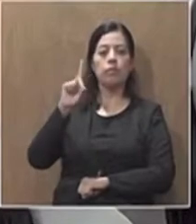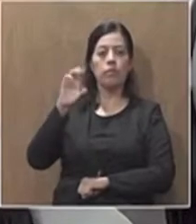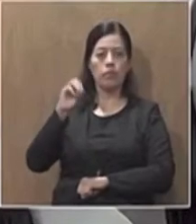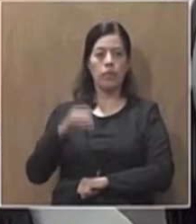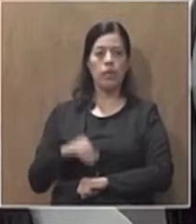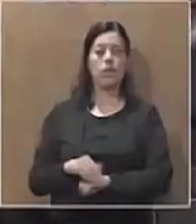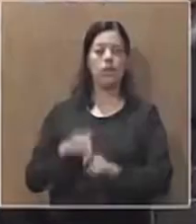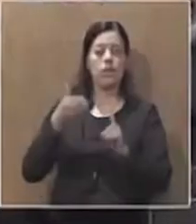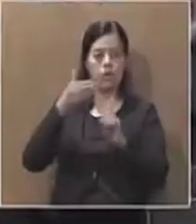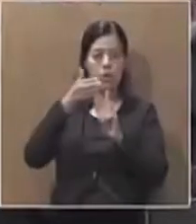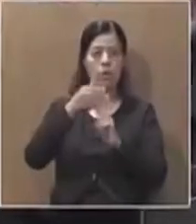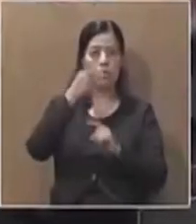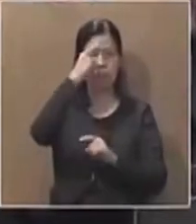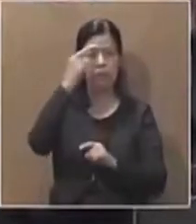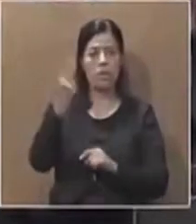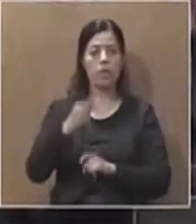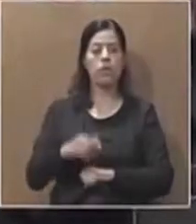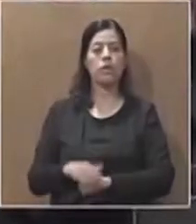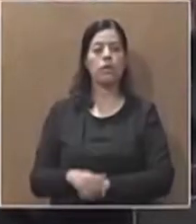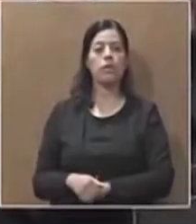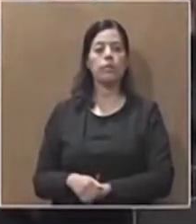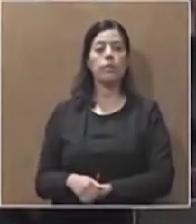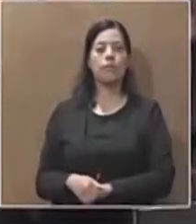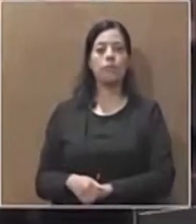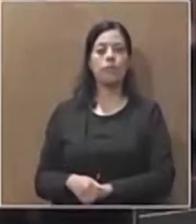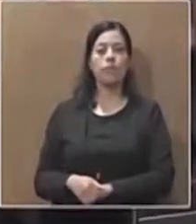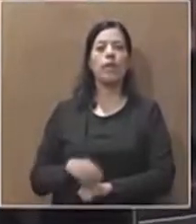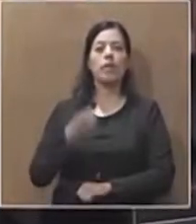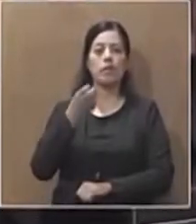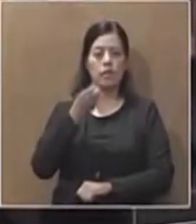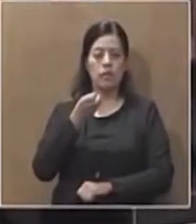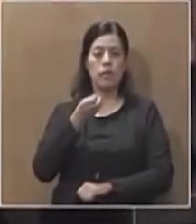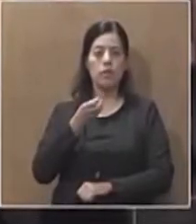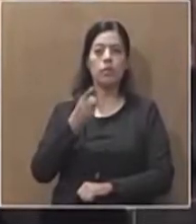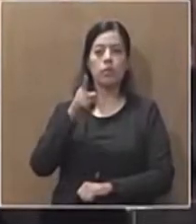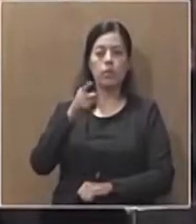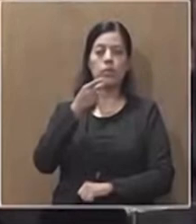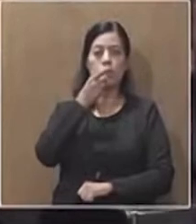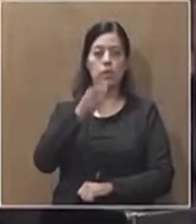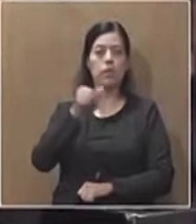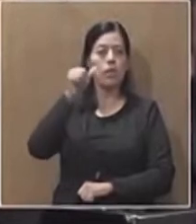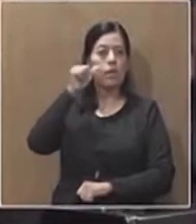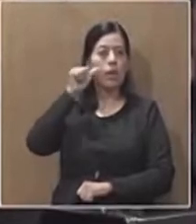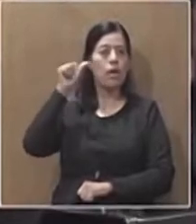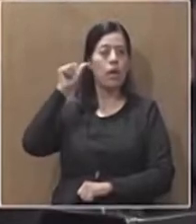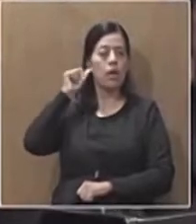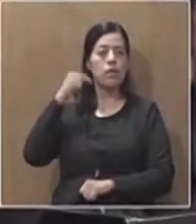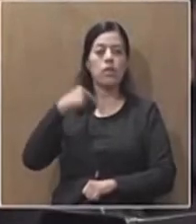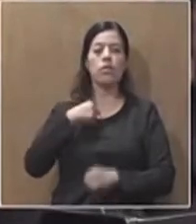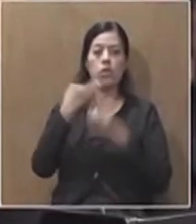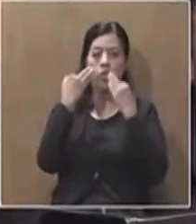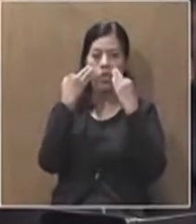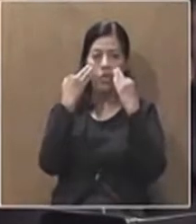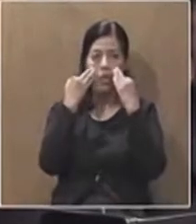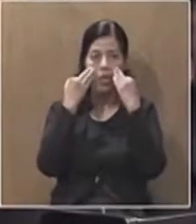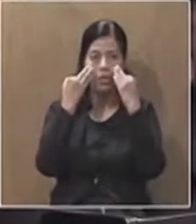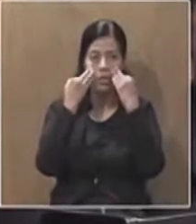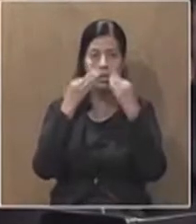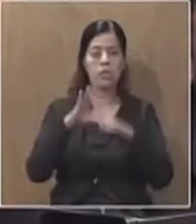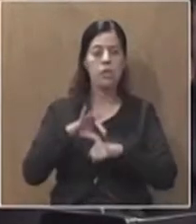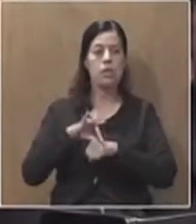gracias Con qué objeto diputado Sí justamente un poco lo que usted menciona presidente el día de ayer fui testigo